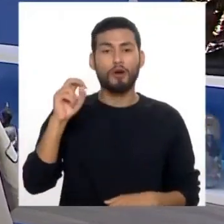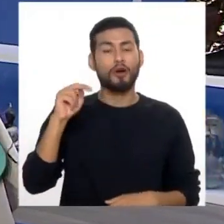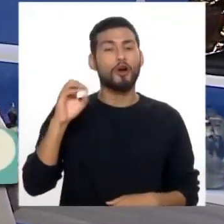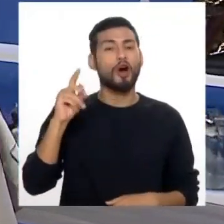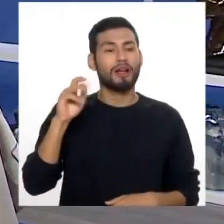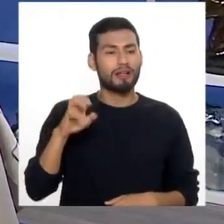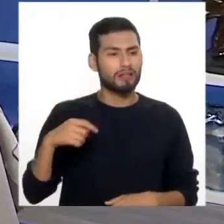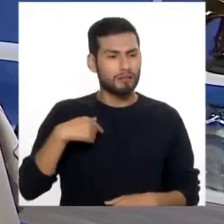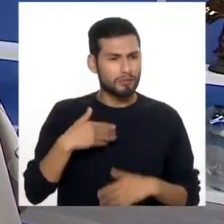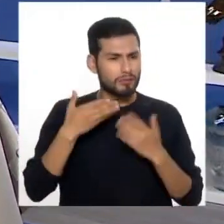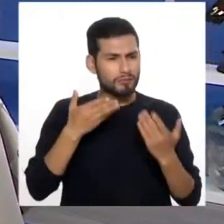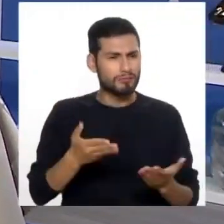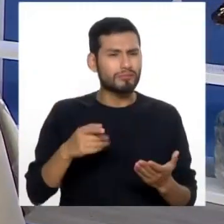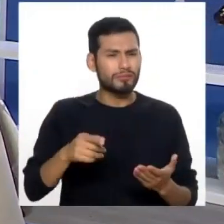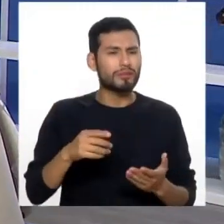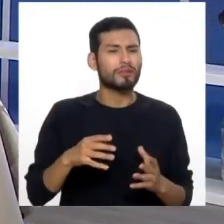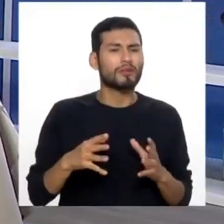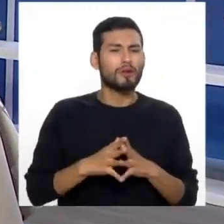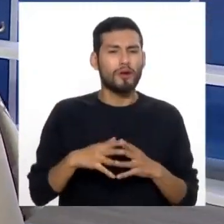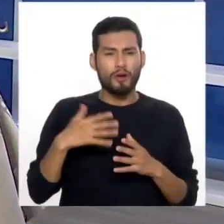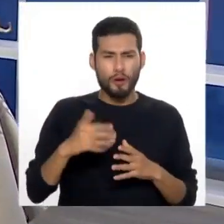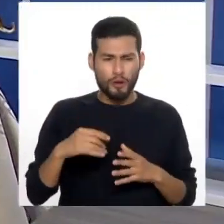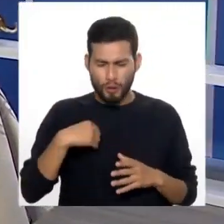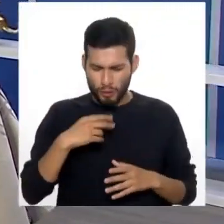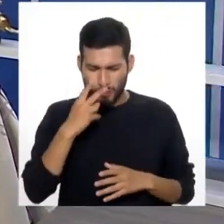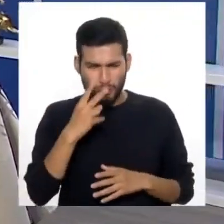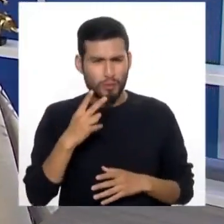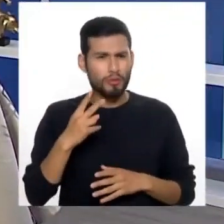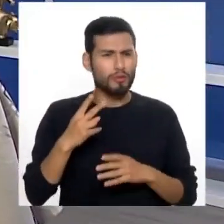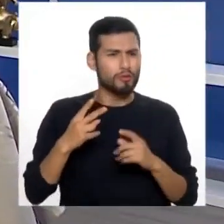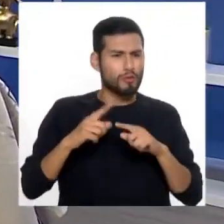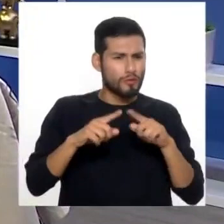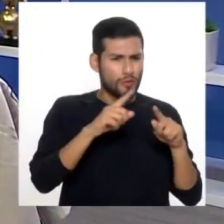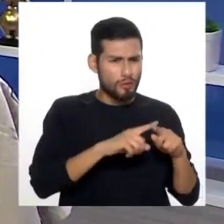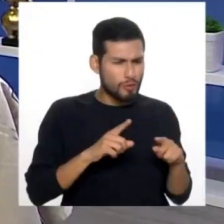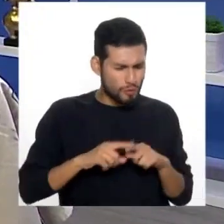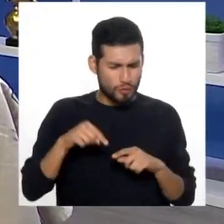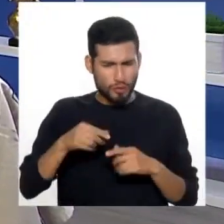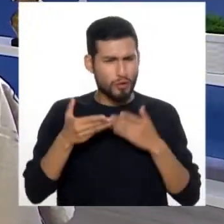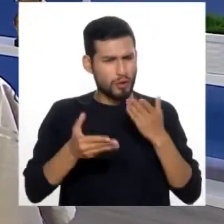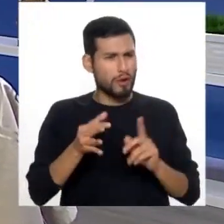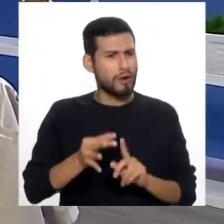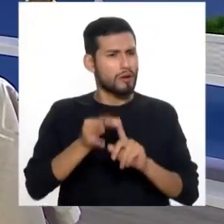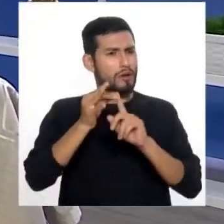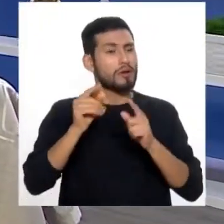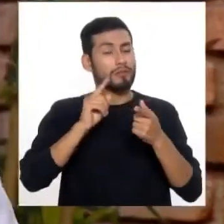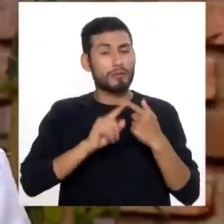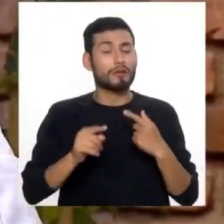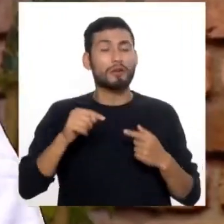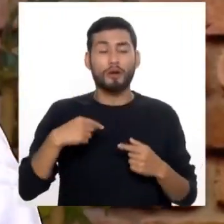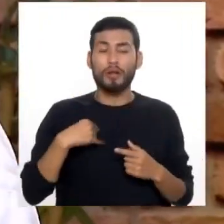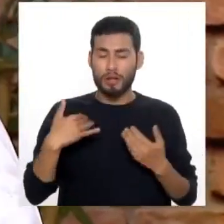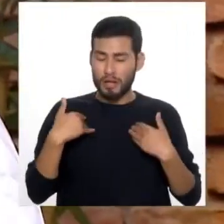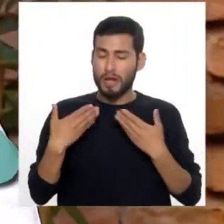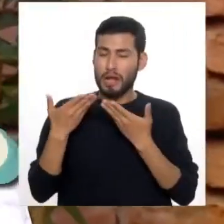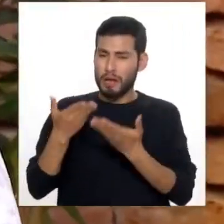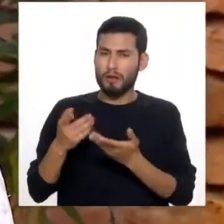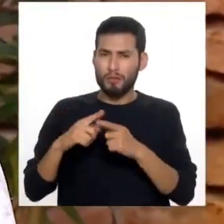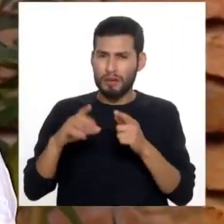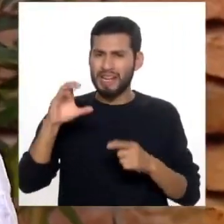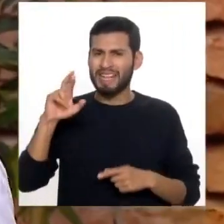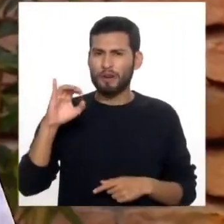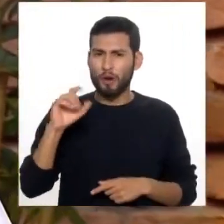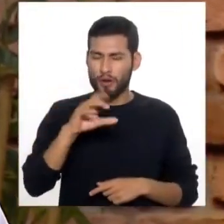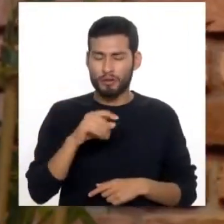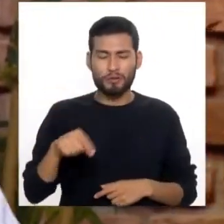día de hoy le he traído una variedad de productos marinos que es nuestra especialidad, pero también nos vamos por el criollo. Le he traído un